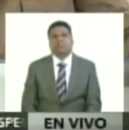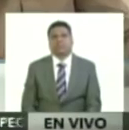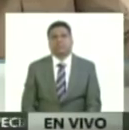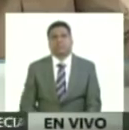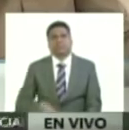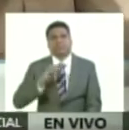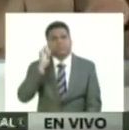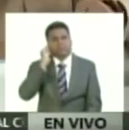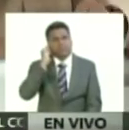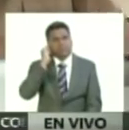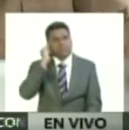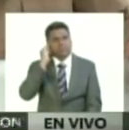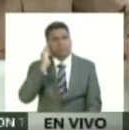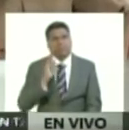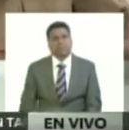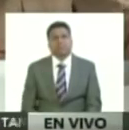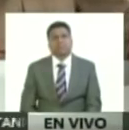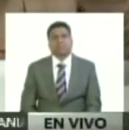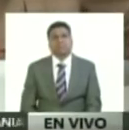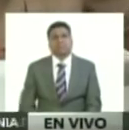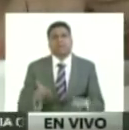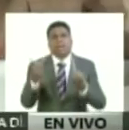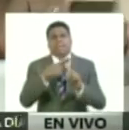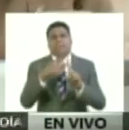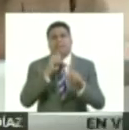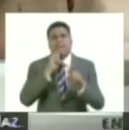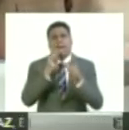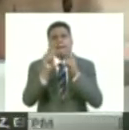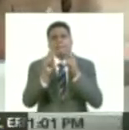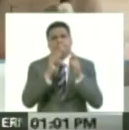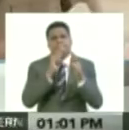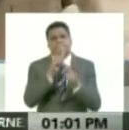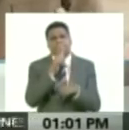La primera pregunta la formula Yamis Urbanos por Globovisión.